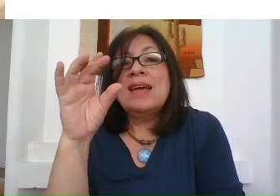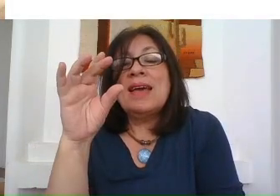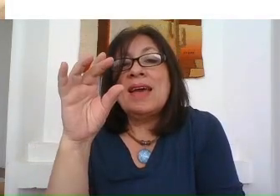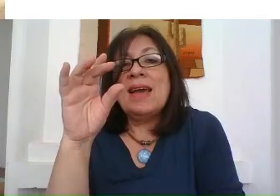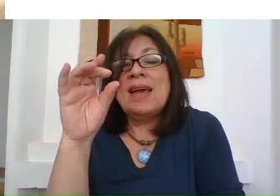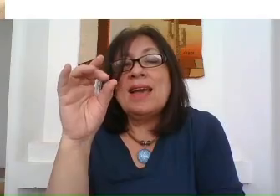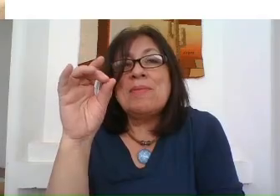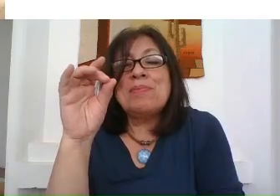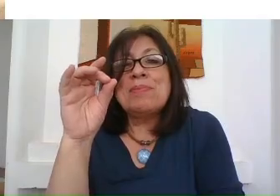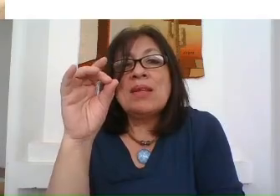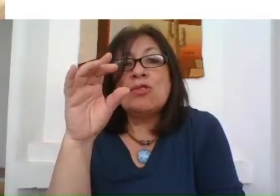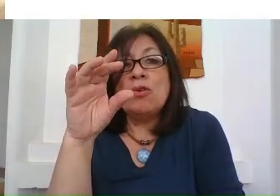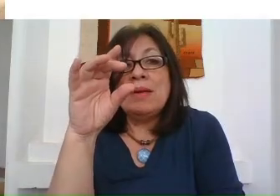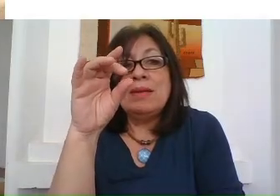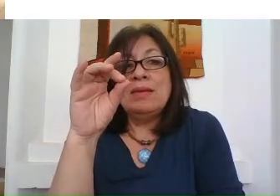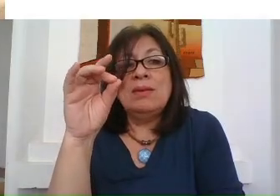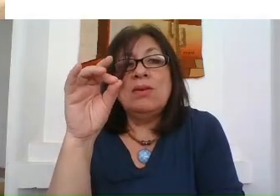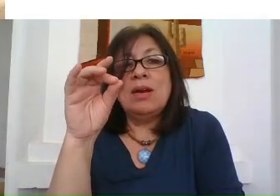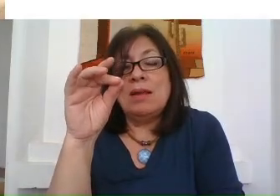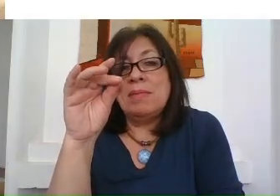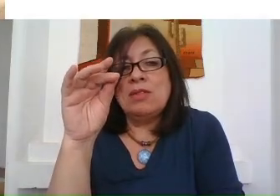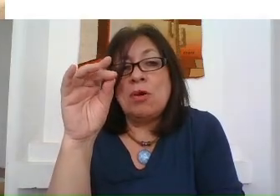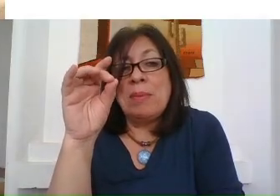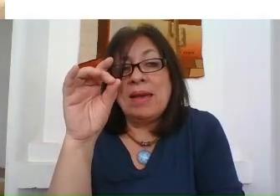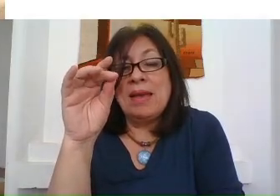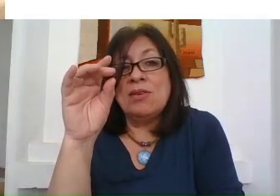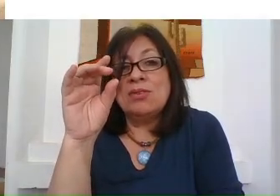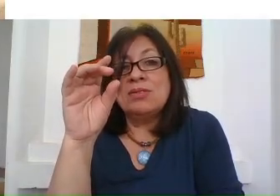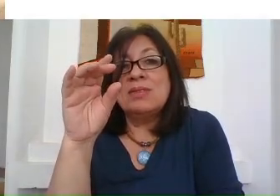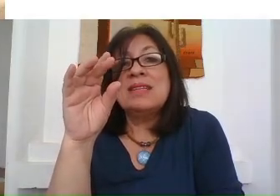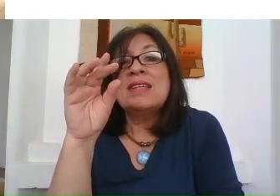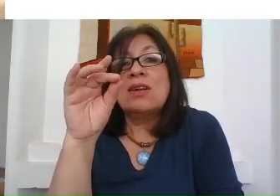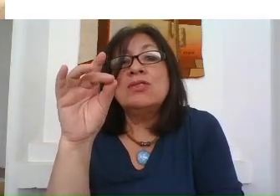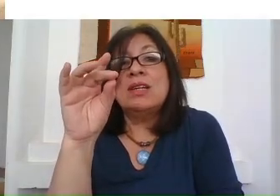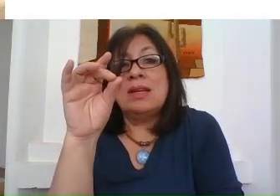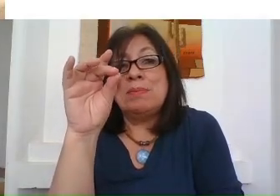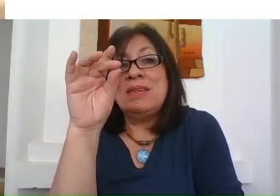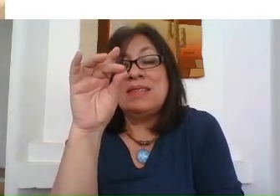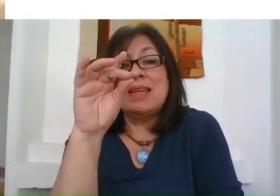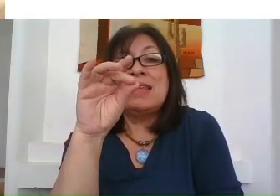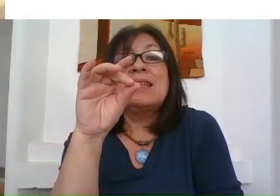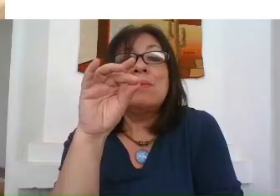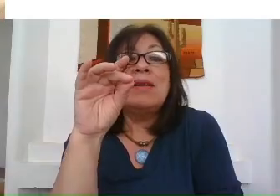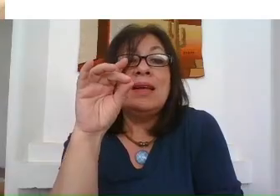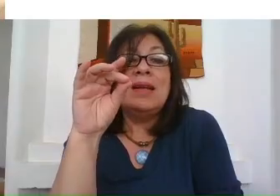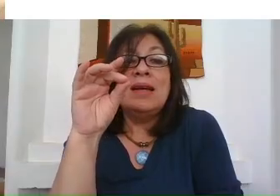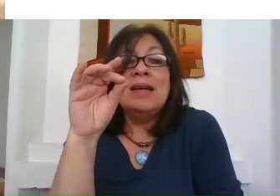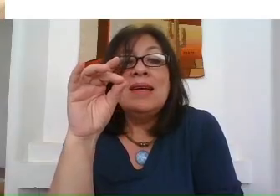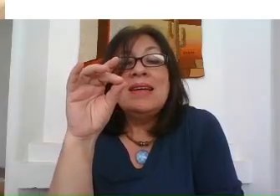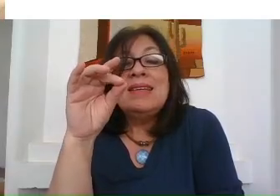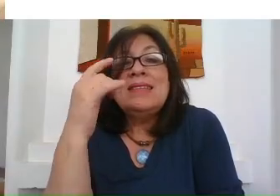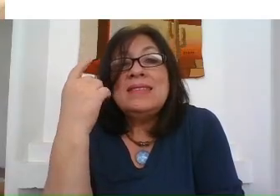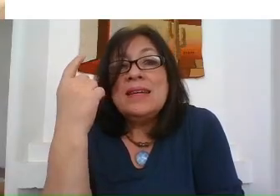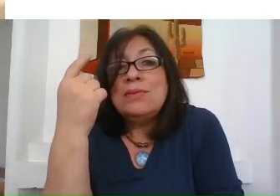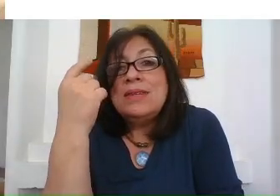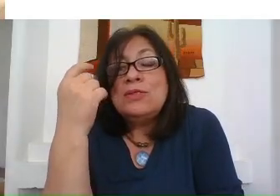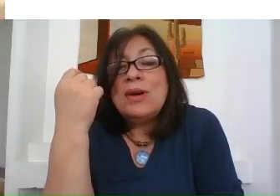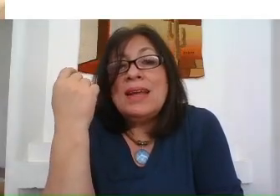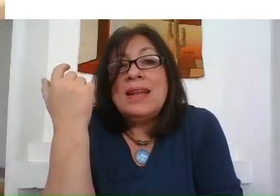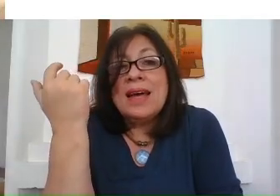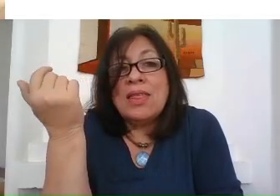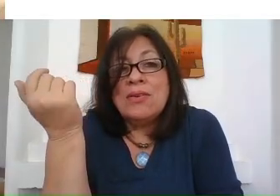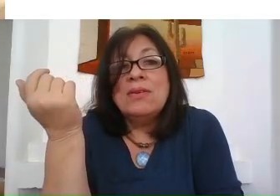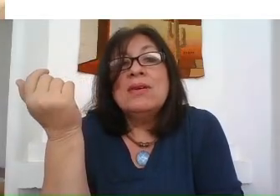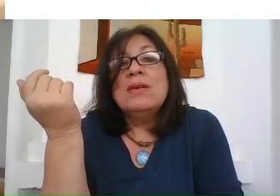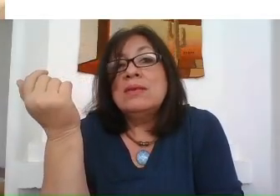niños que tomen los elementos pequeños, desarrollen la pinza de esta manera, y si es un